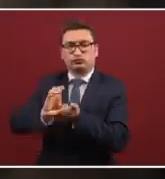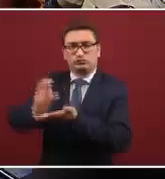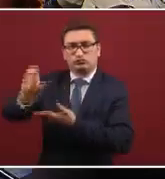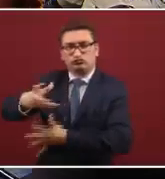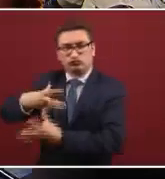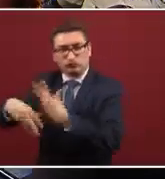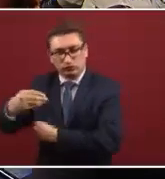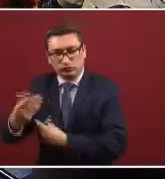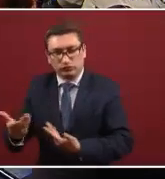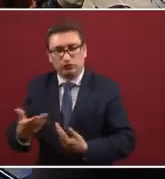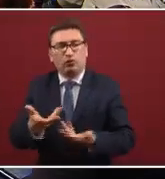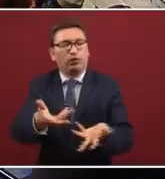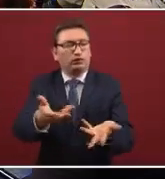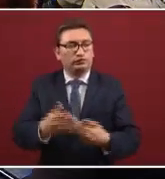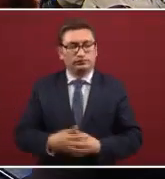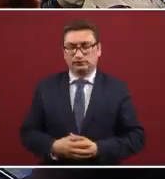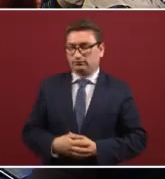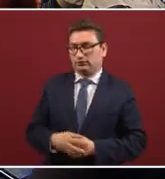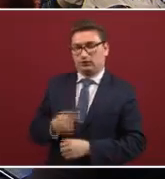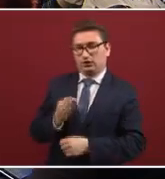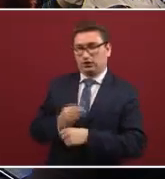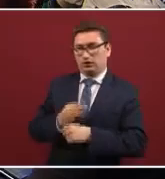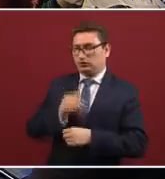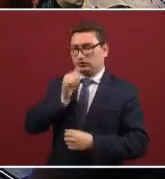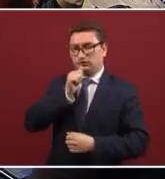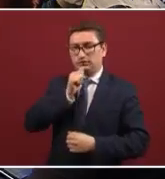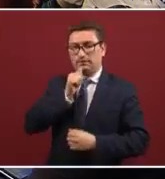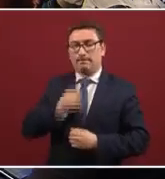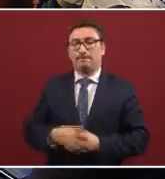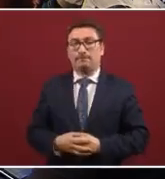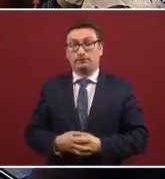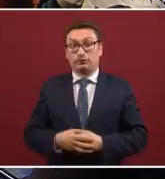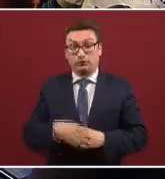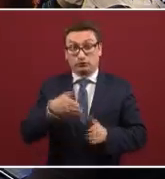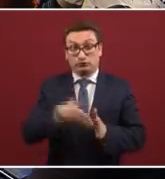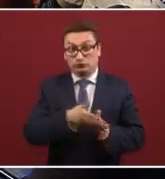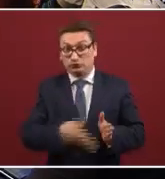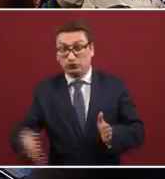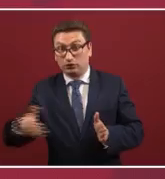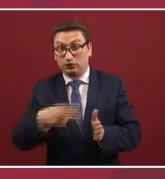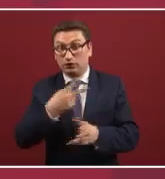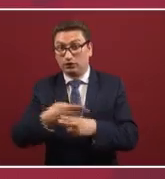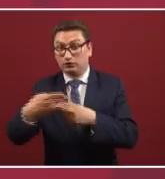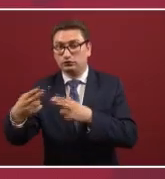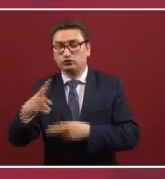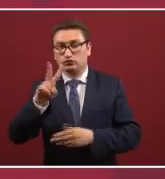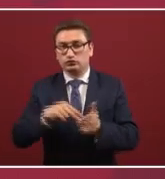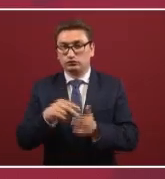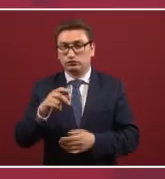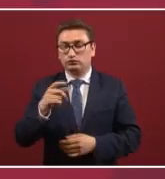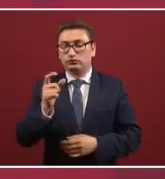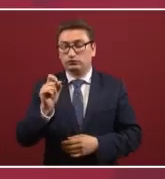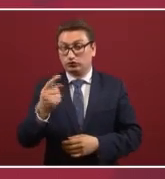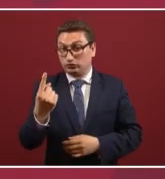no. ¿Eso sería hasta dónde van? ¿De aquí al 2021? Ya